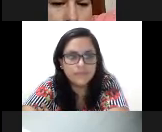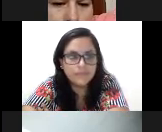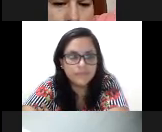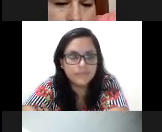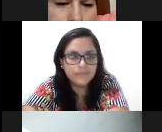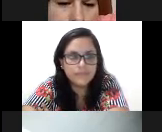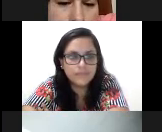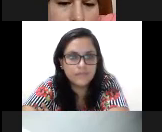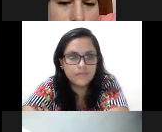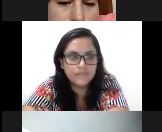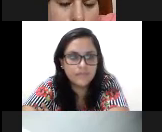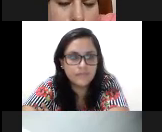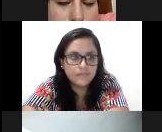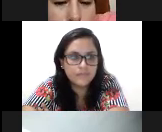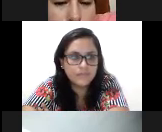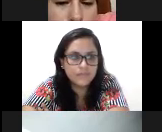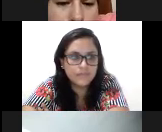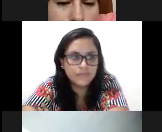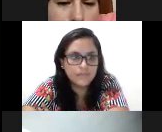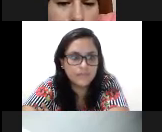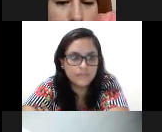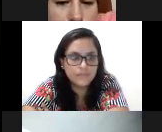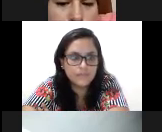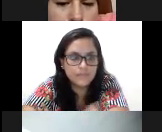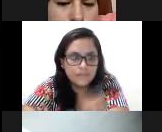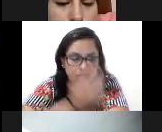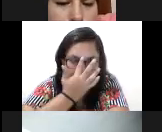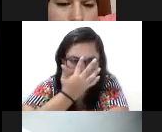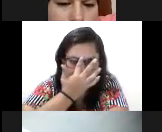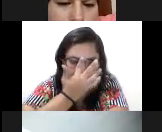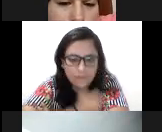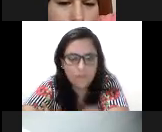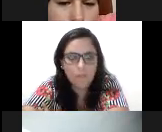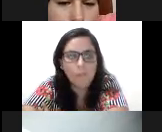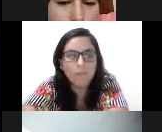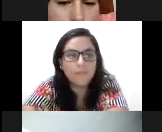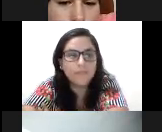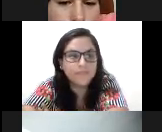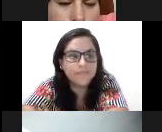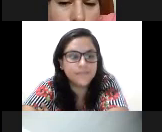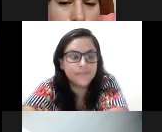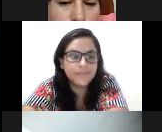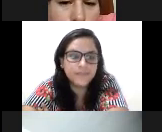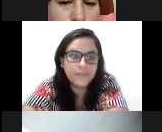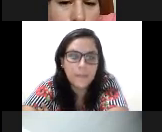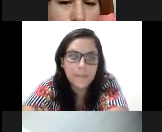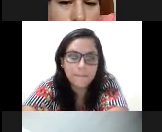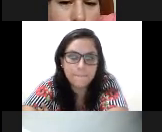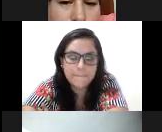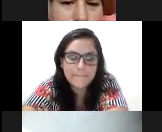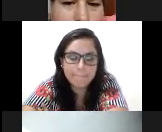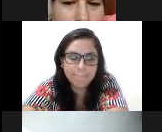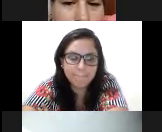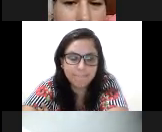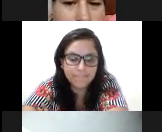que ejecuta, ¿no? Tenemos acá el ejercicio número 2 que habíamos mencionado, expansión pulmonar en la fase 1 y fase 2, ¿no?